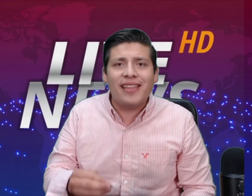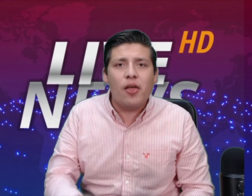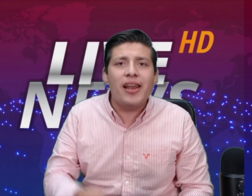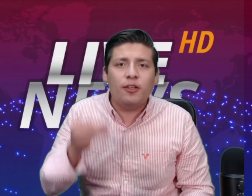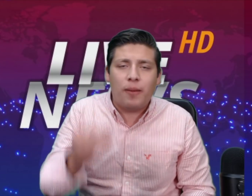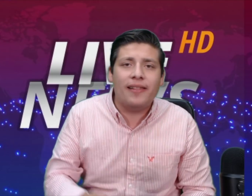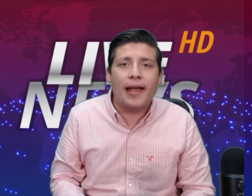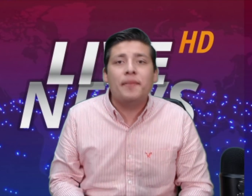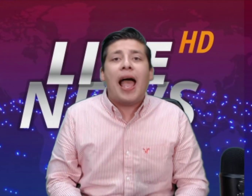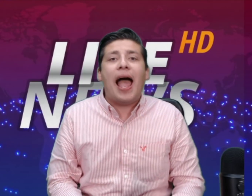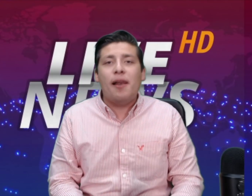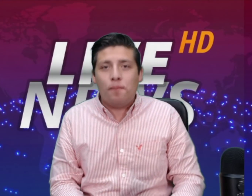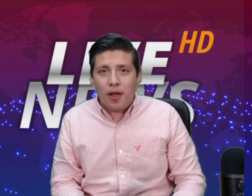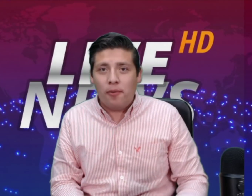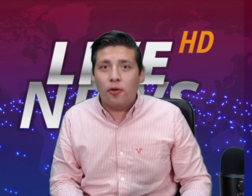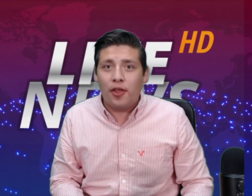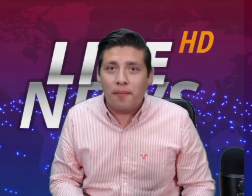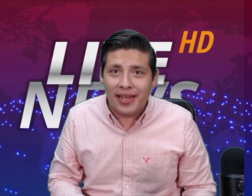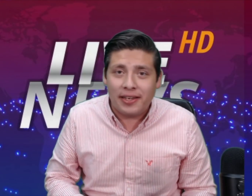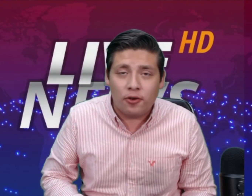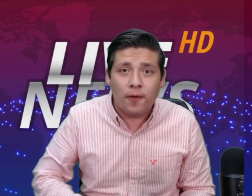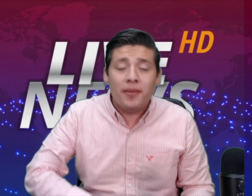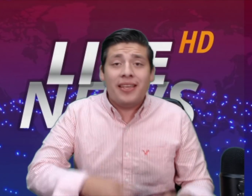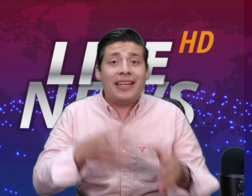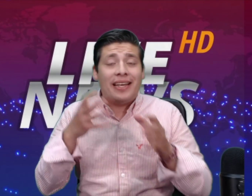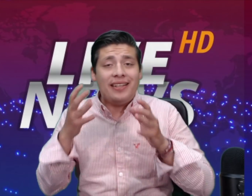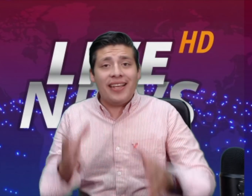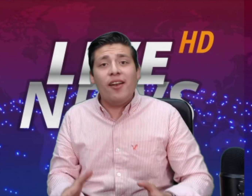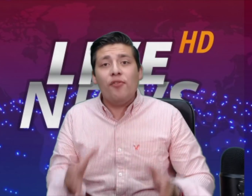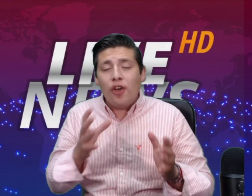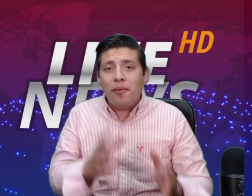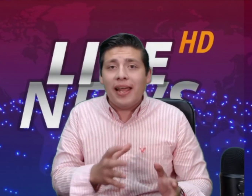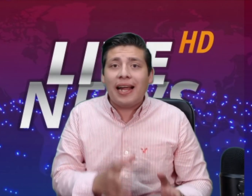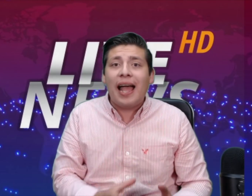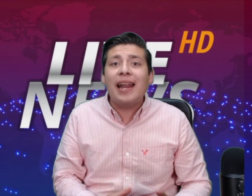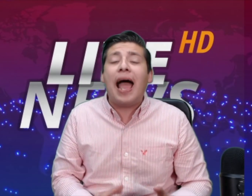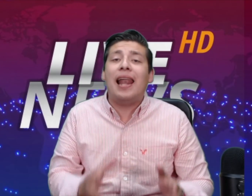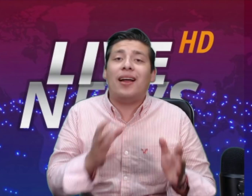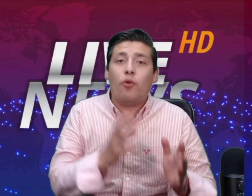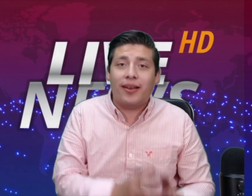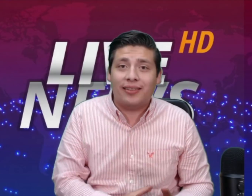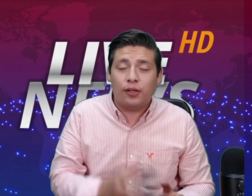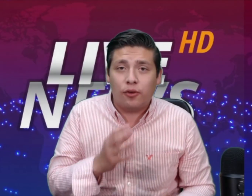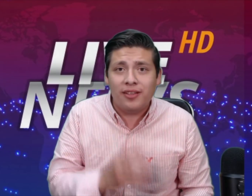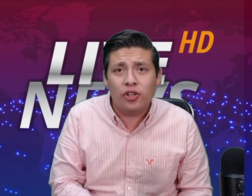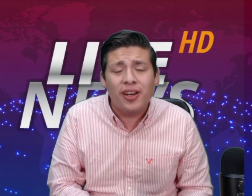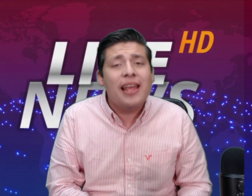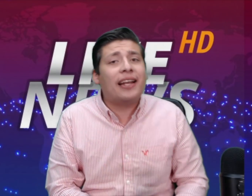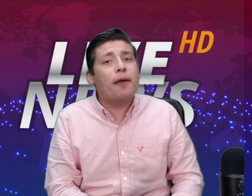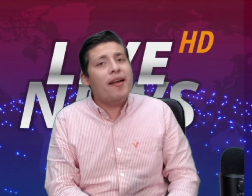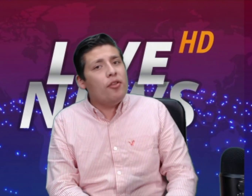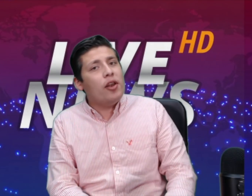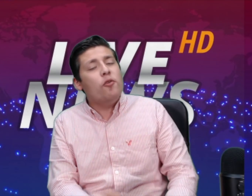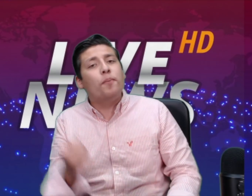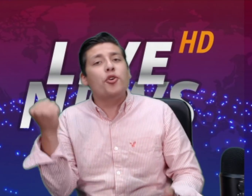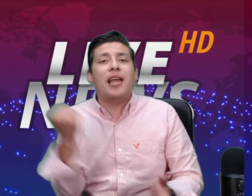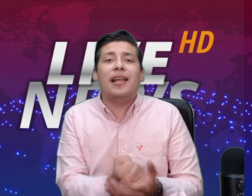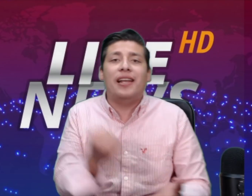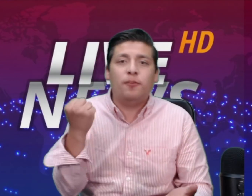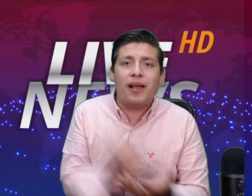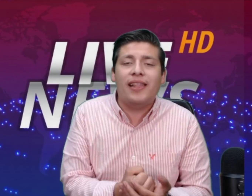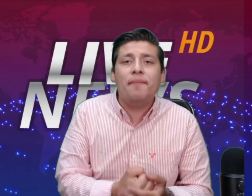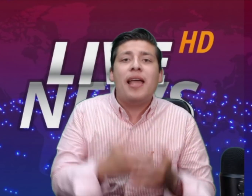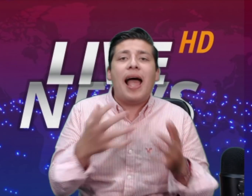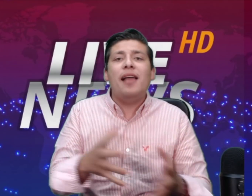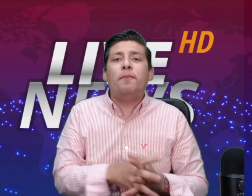vez le han dado la espalda al pueblo de México y que quisieron doblegar a la Cuarta Transformación clavándole un puñal